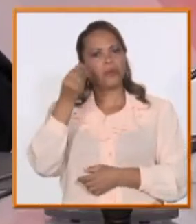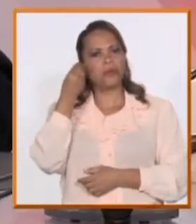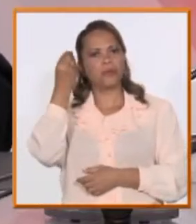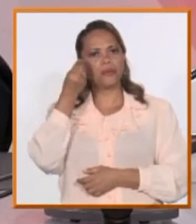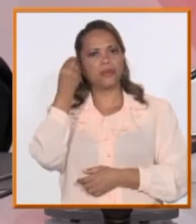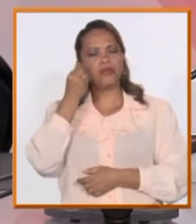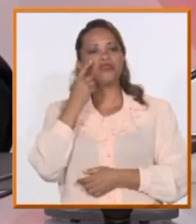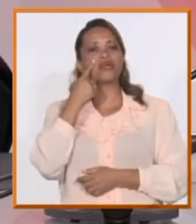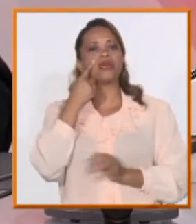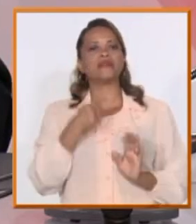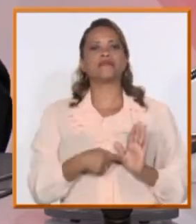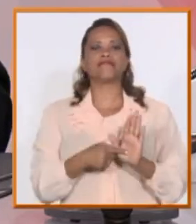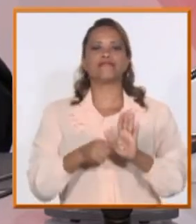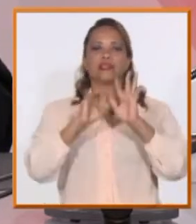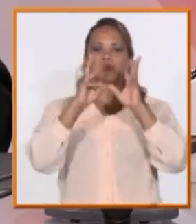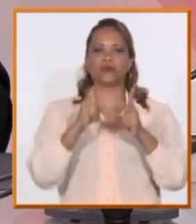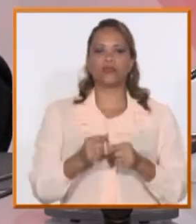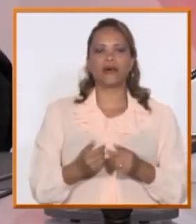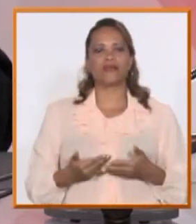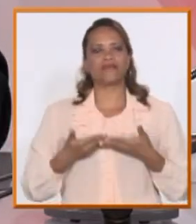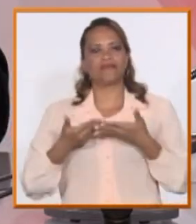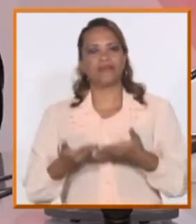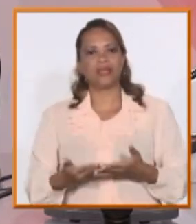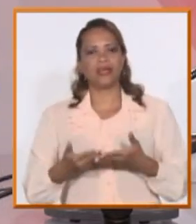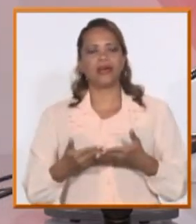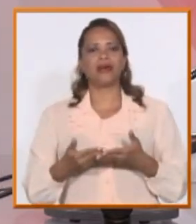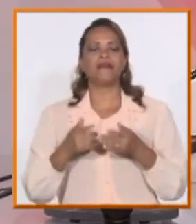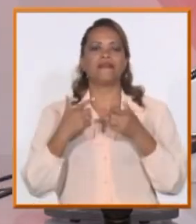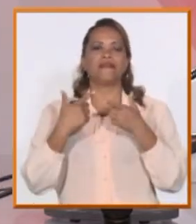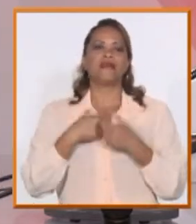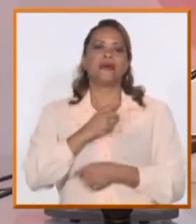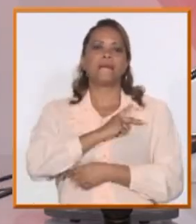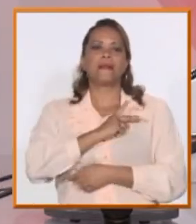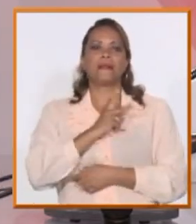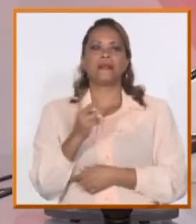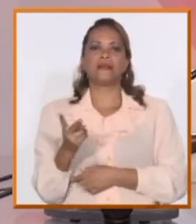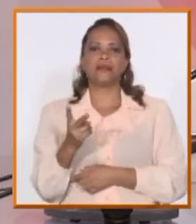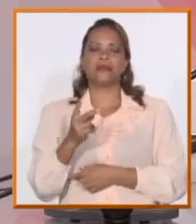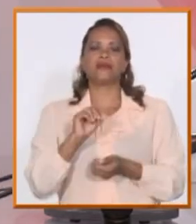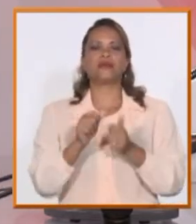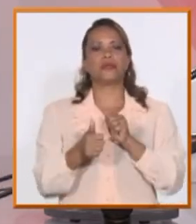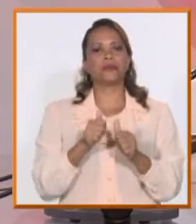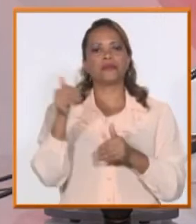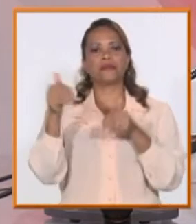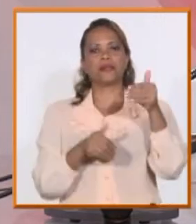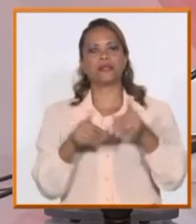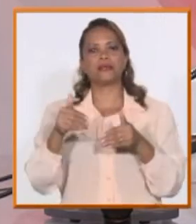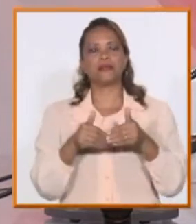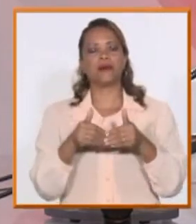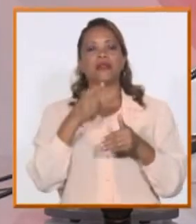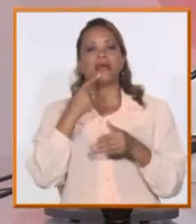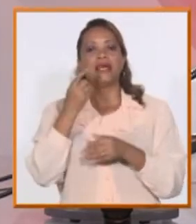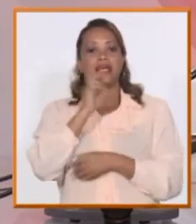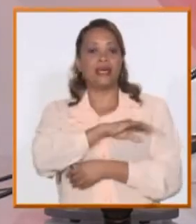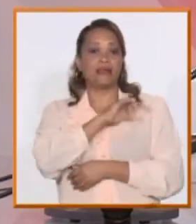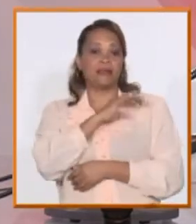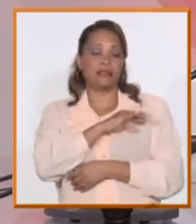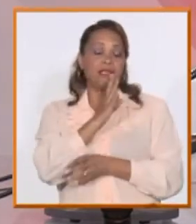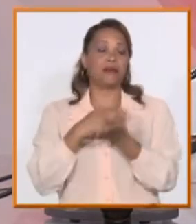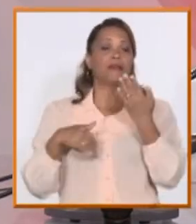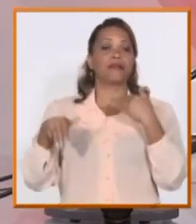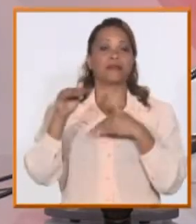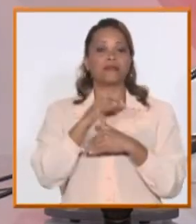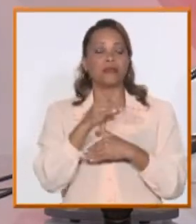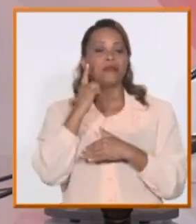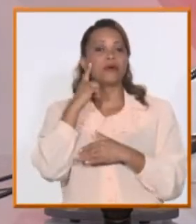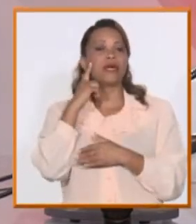es resultado de esa entrega, de ese coraje, de esa manera en que nuestros deportistas se presentaron en Santiago de Chile muy por encima de lo que